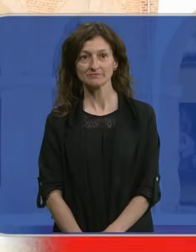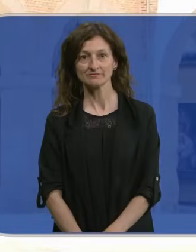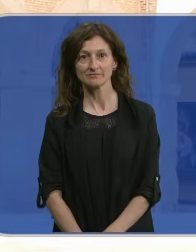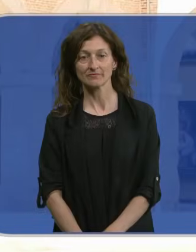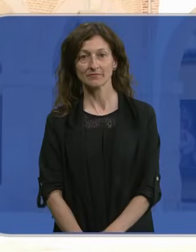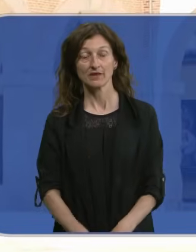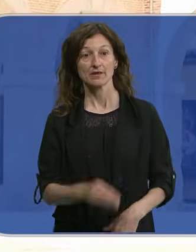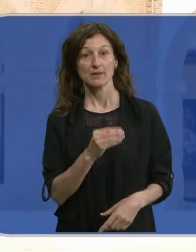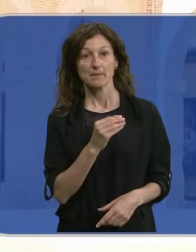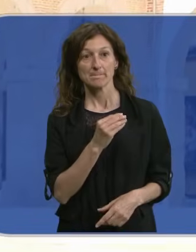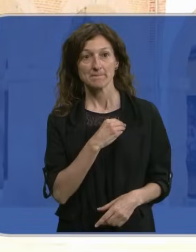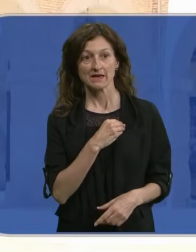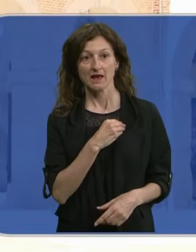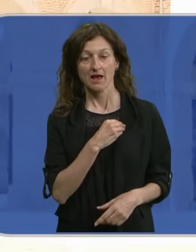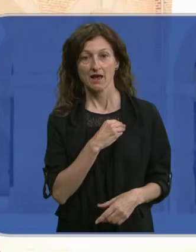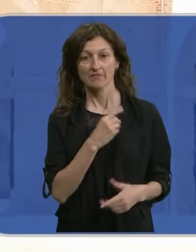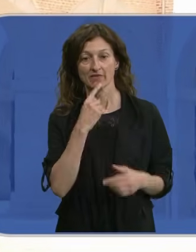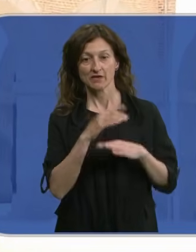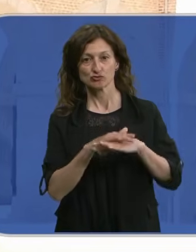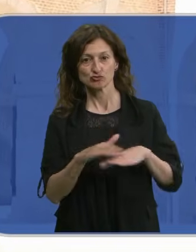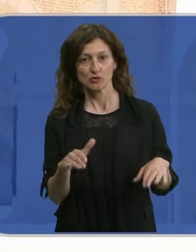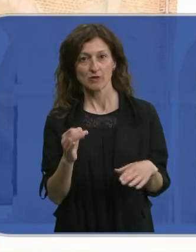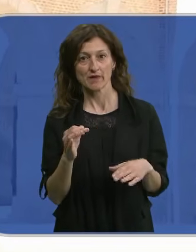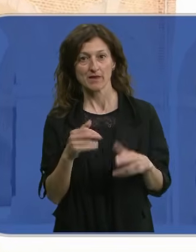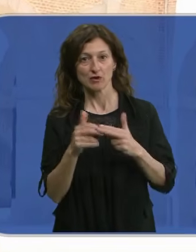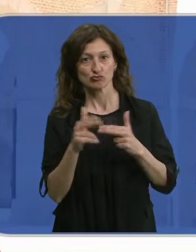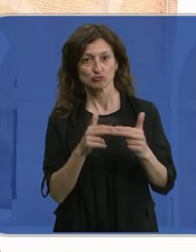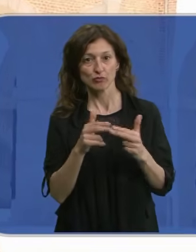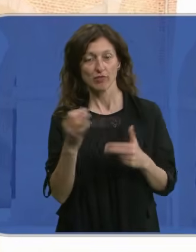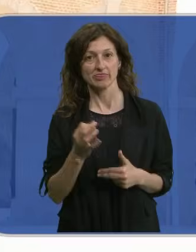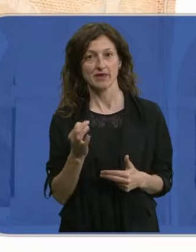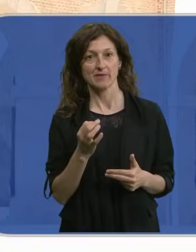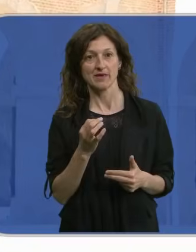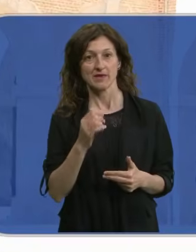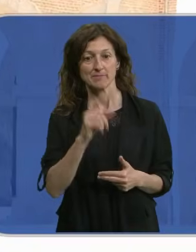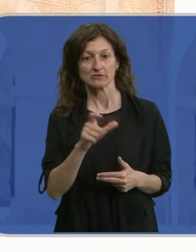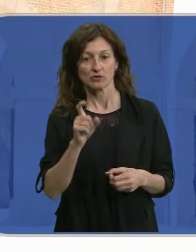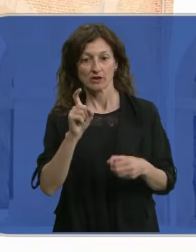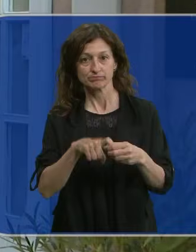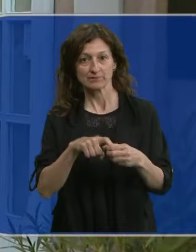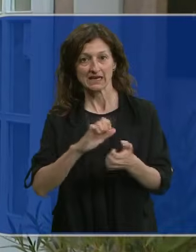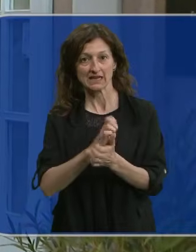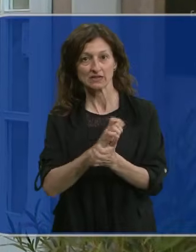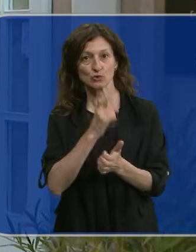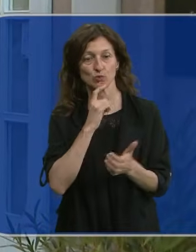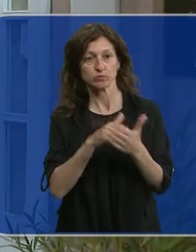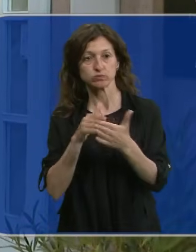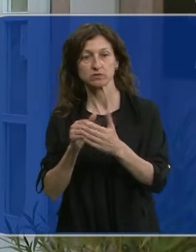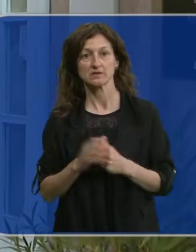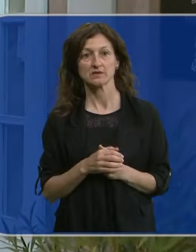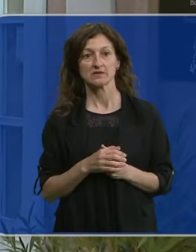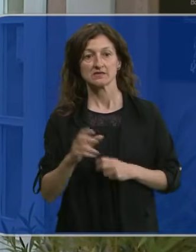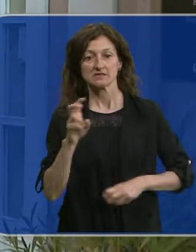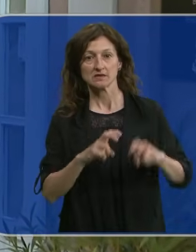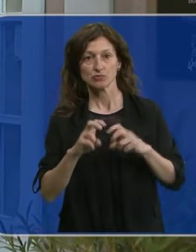Es una pena que con la cantidad de suelo que hay no se desarrollen promociones y las dificultades que tiene la gente para acceder al crédito. Siempre que el que busca